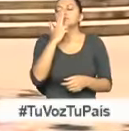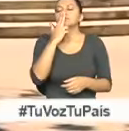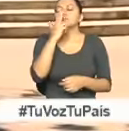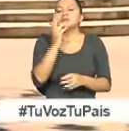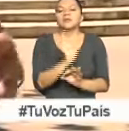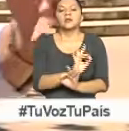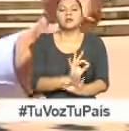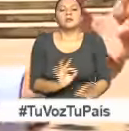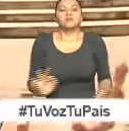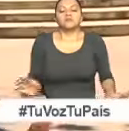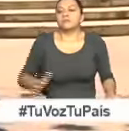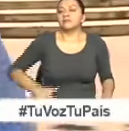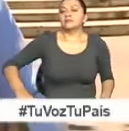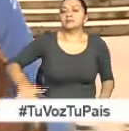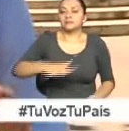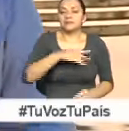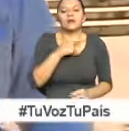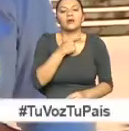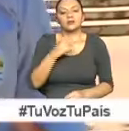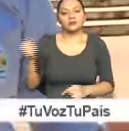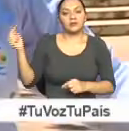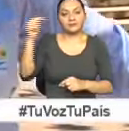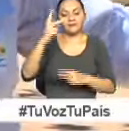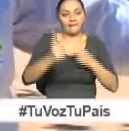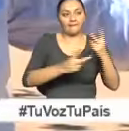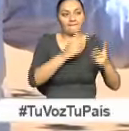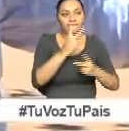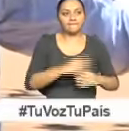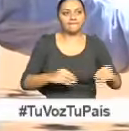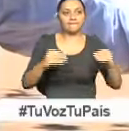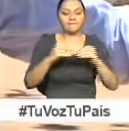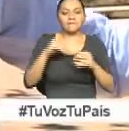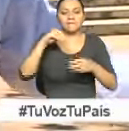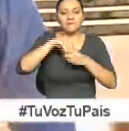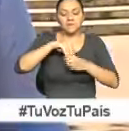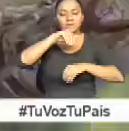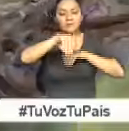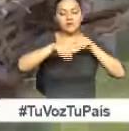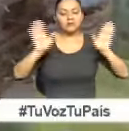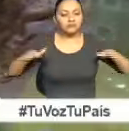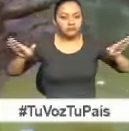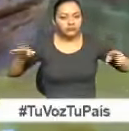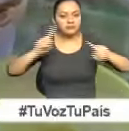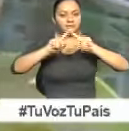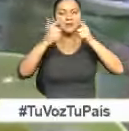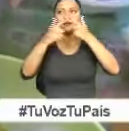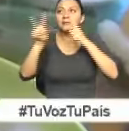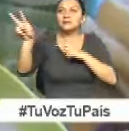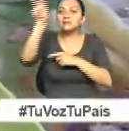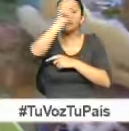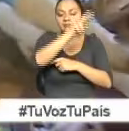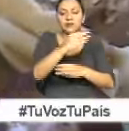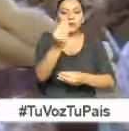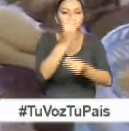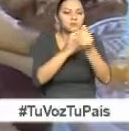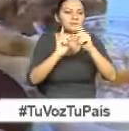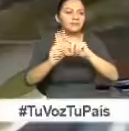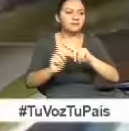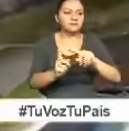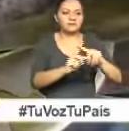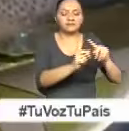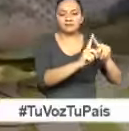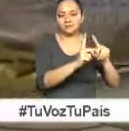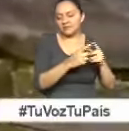selva primaria, ver las hermosas plantas, orquídeas y bromelias y ver esas aves que estén libres. Su gastronomía es variada y